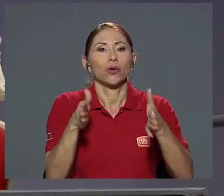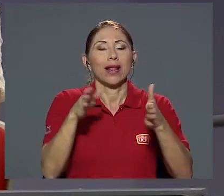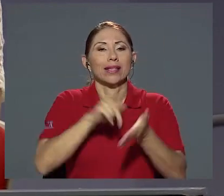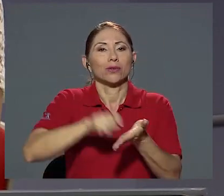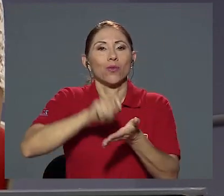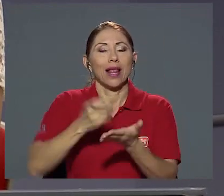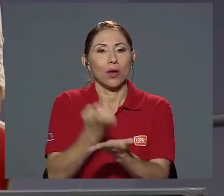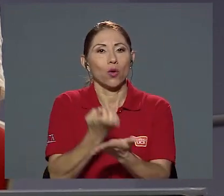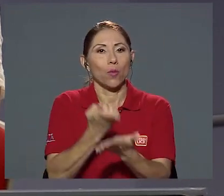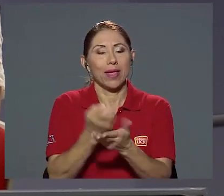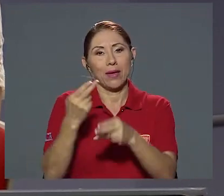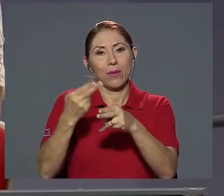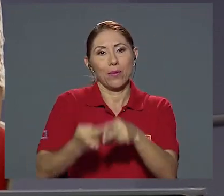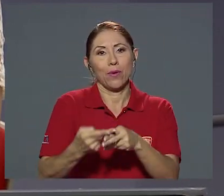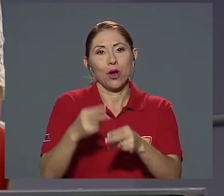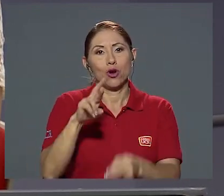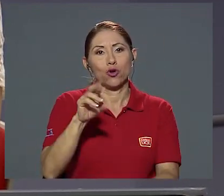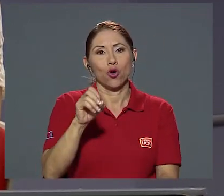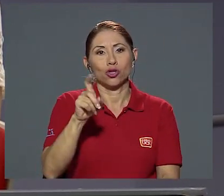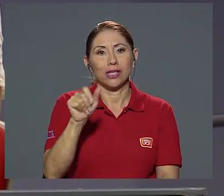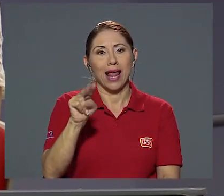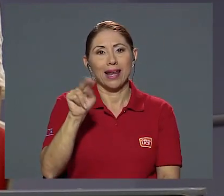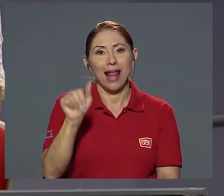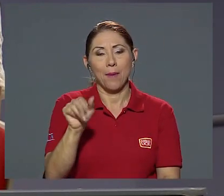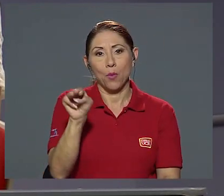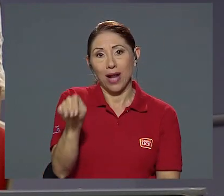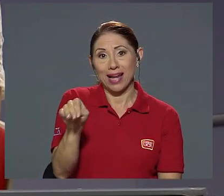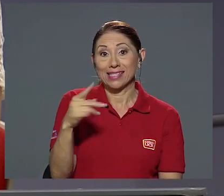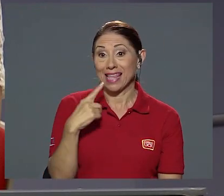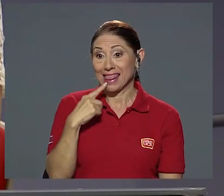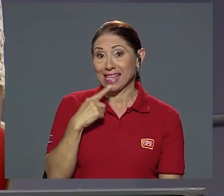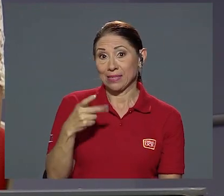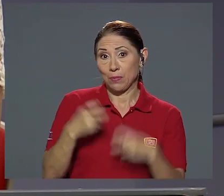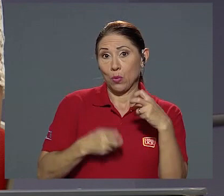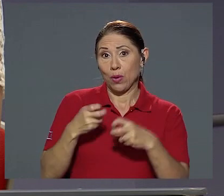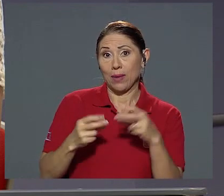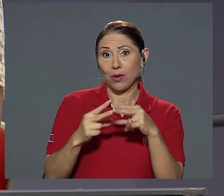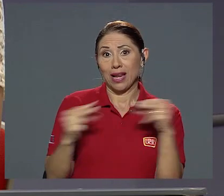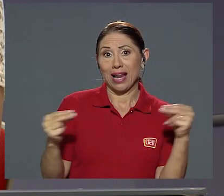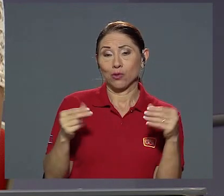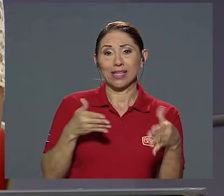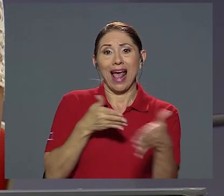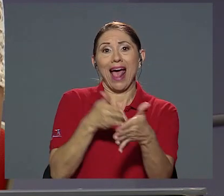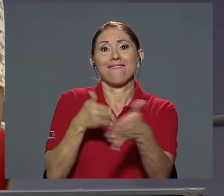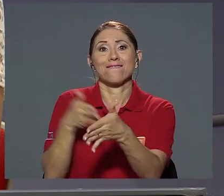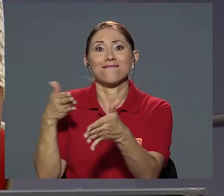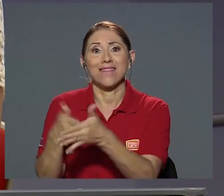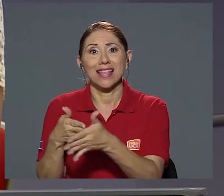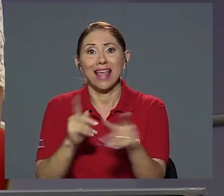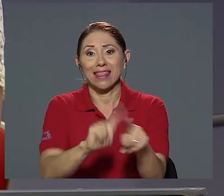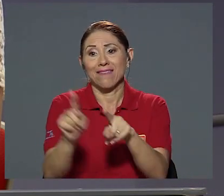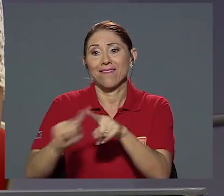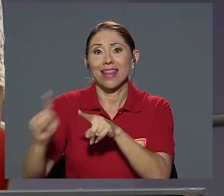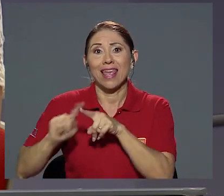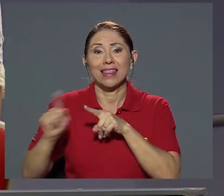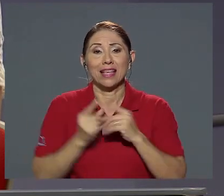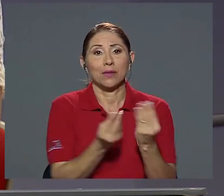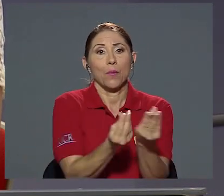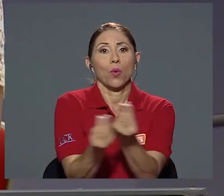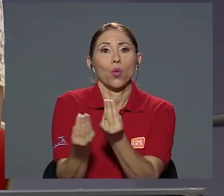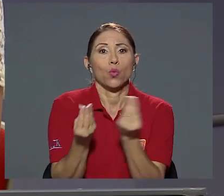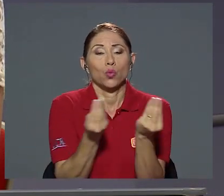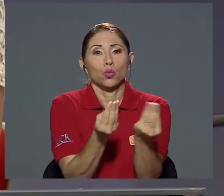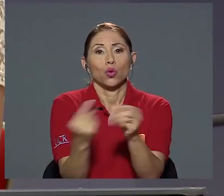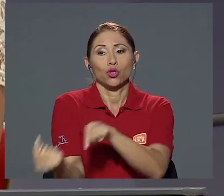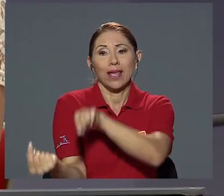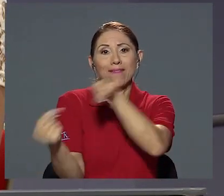Escuela de Economía, Roxana Morales, quien apuntó que la crisis en Nicaragua afecta el trasiego de mercancías que provienen al sur, entre